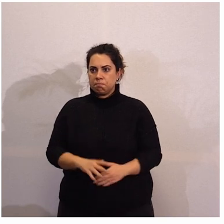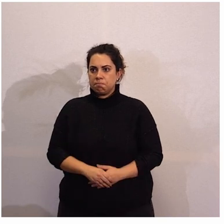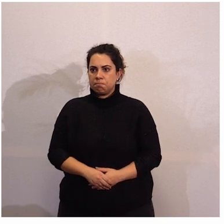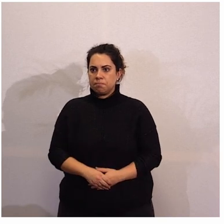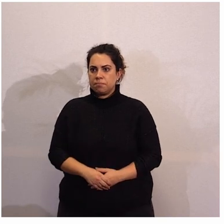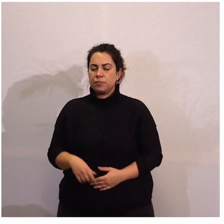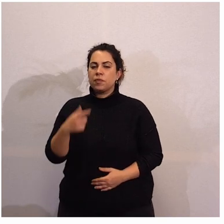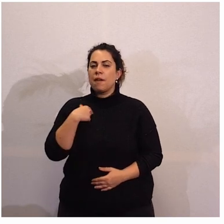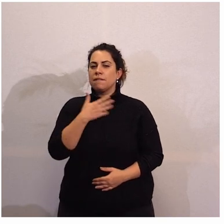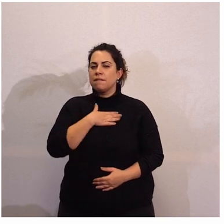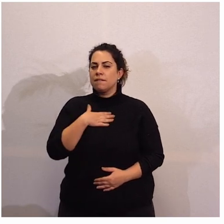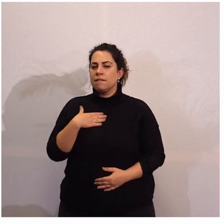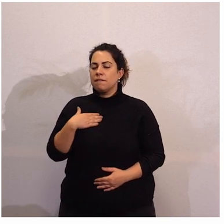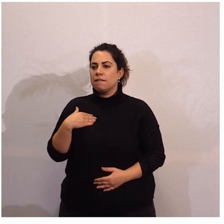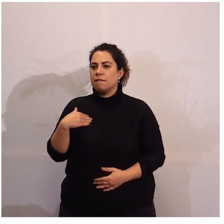quisiera